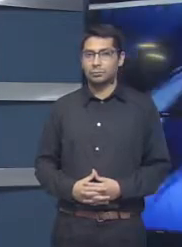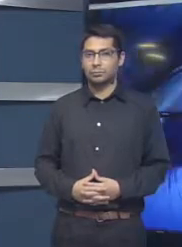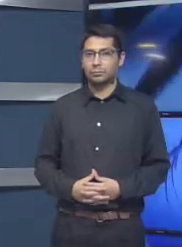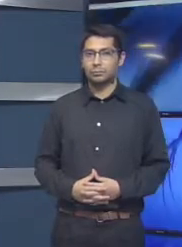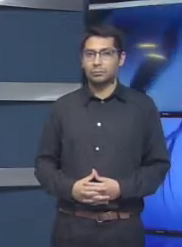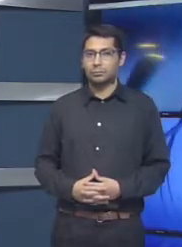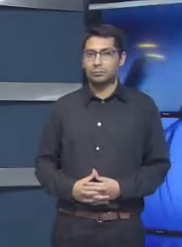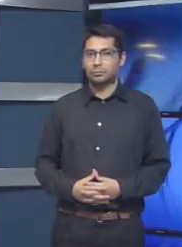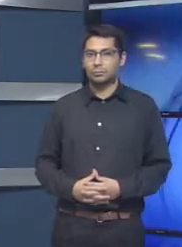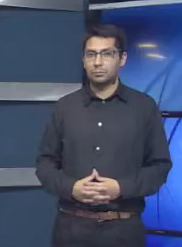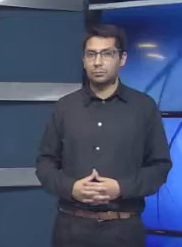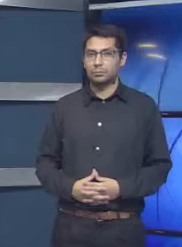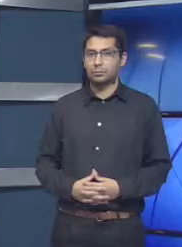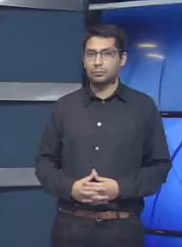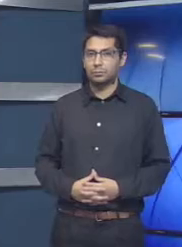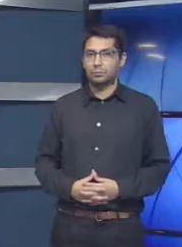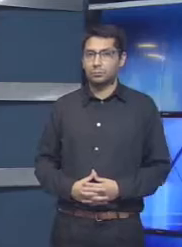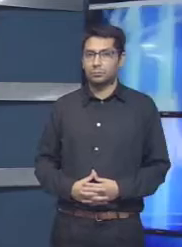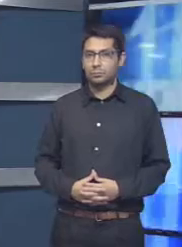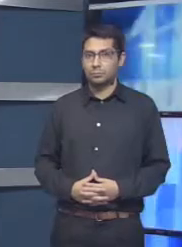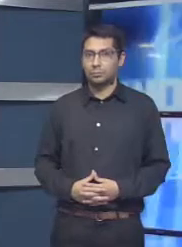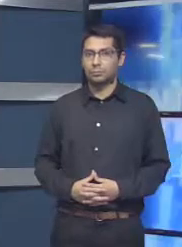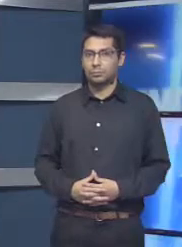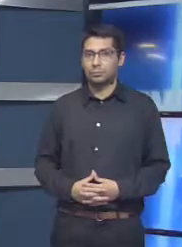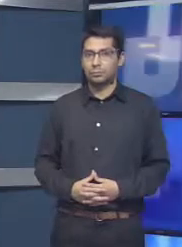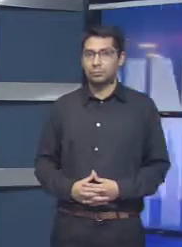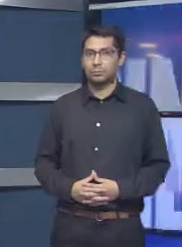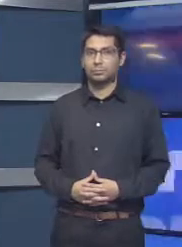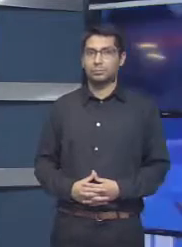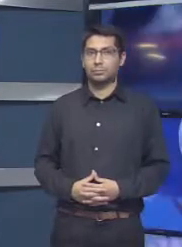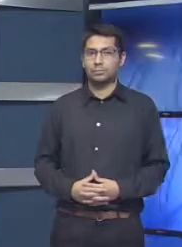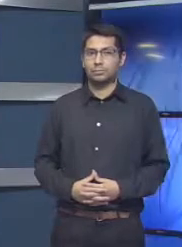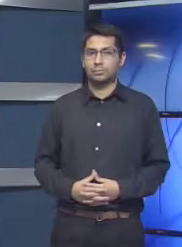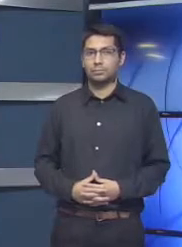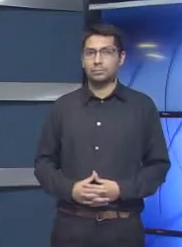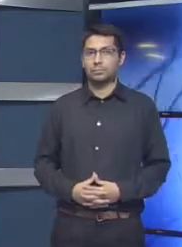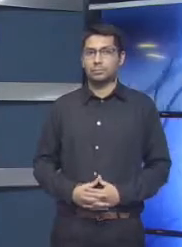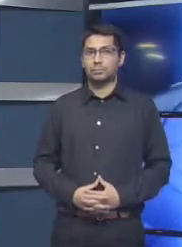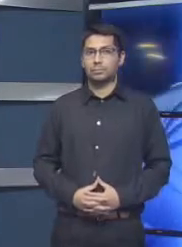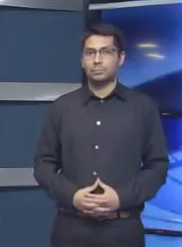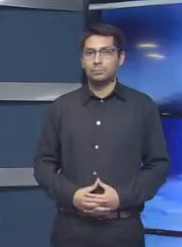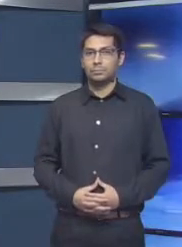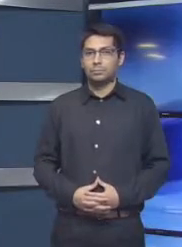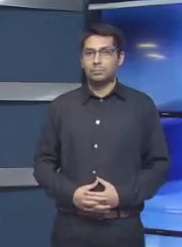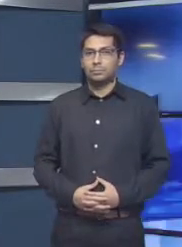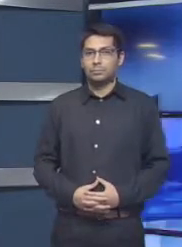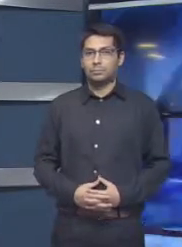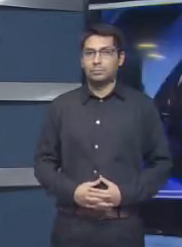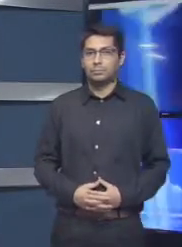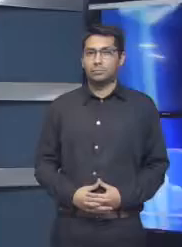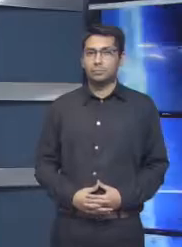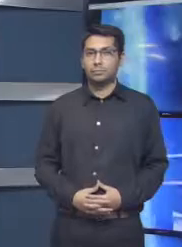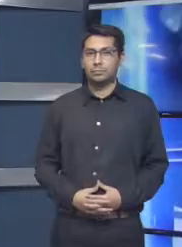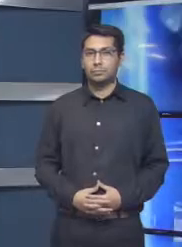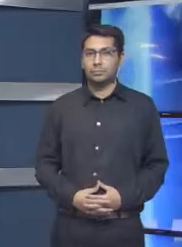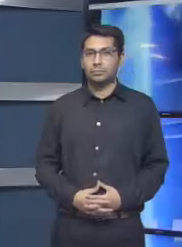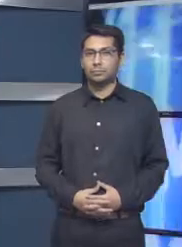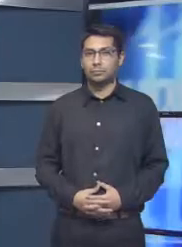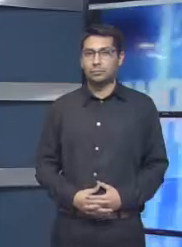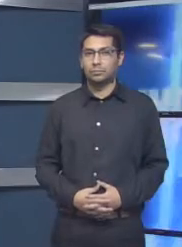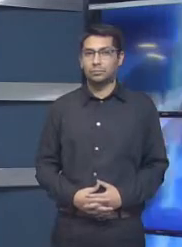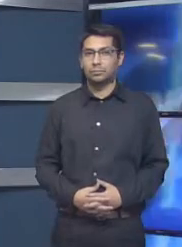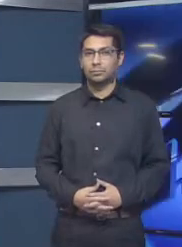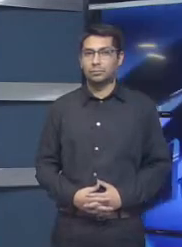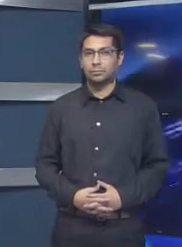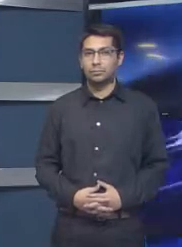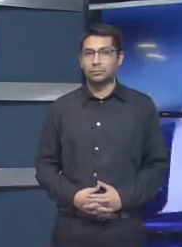con mucha alegría porque se amplía una serie de rubros que estaban fuera y que son importantes.